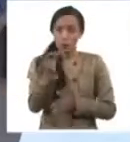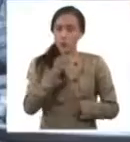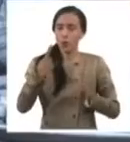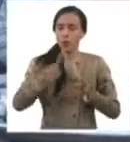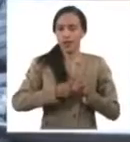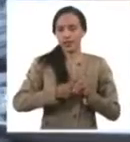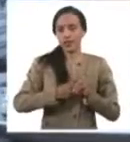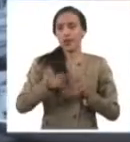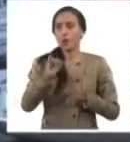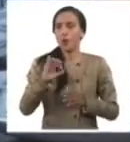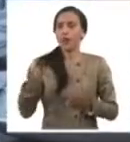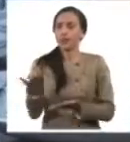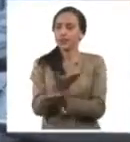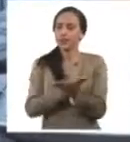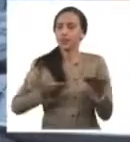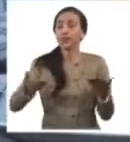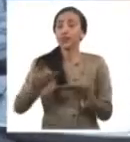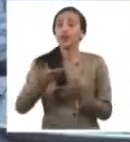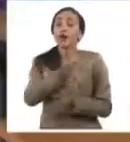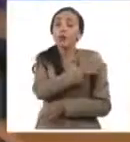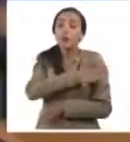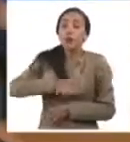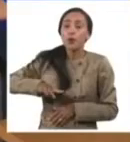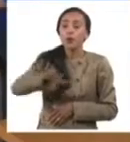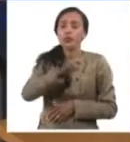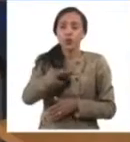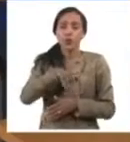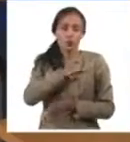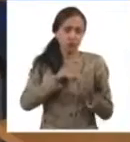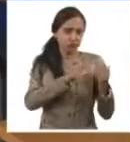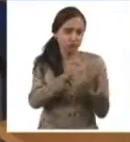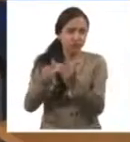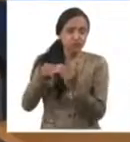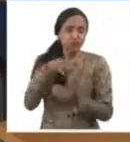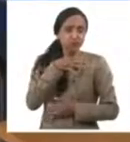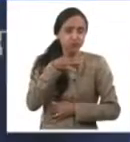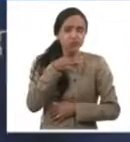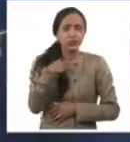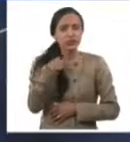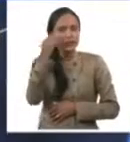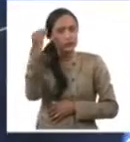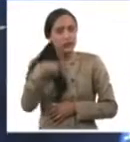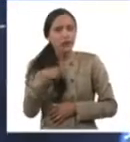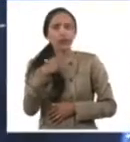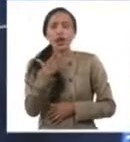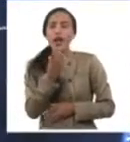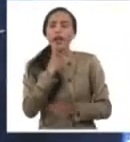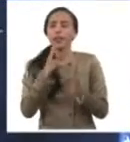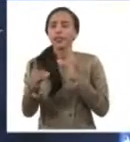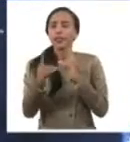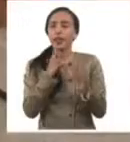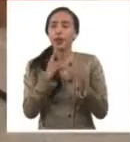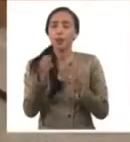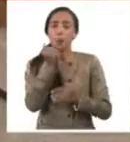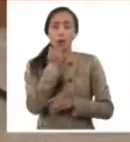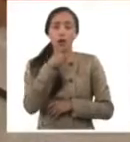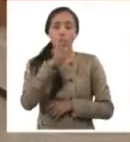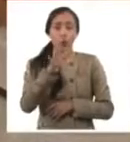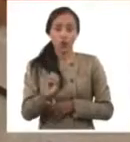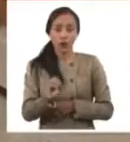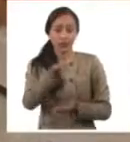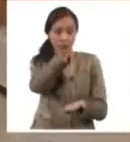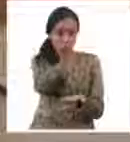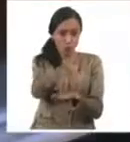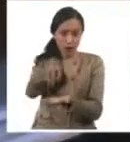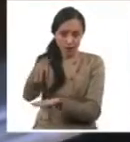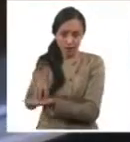la interacción con la población de las comunidades en situación de vulnerabilidad, siguen conociendo a través del diálogo previsto en más de 40